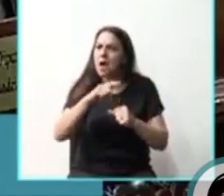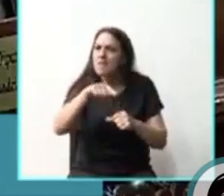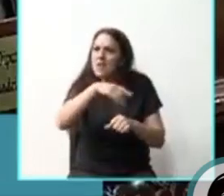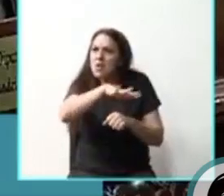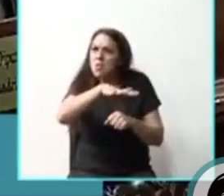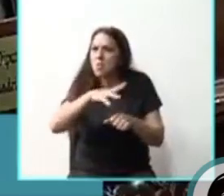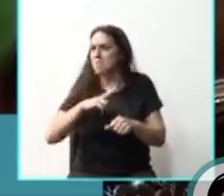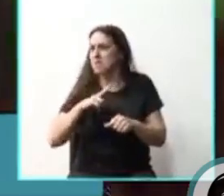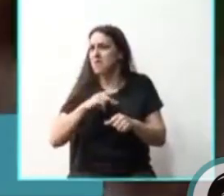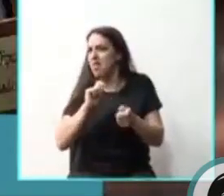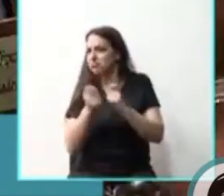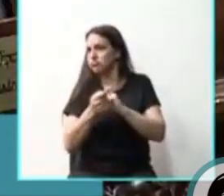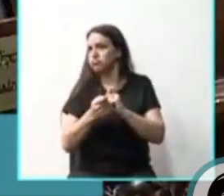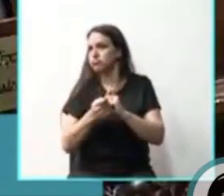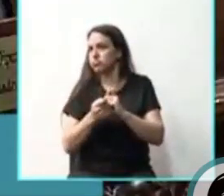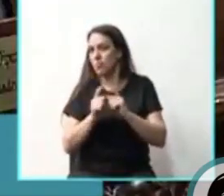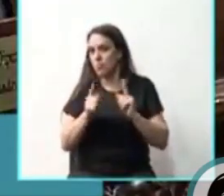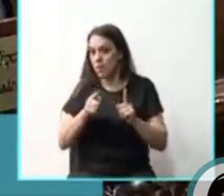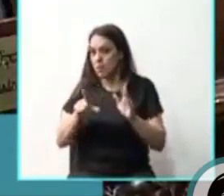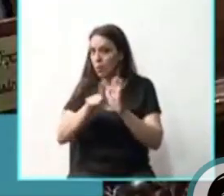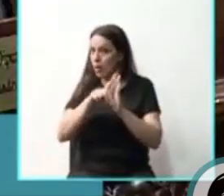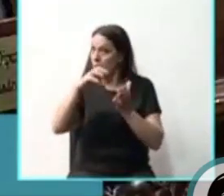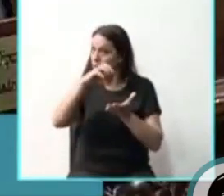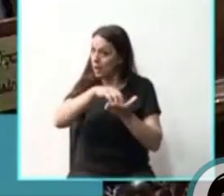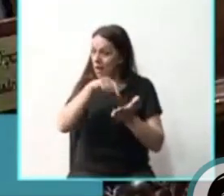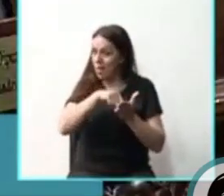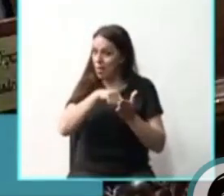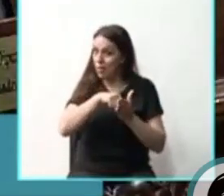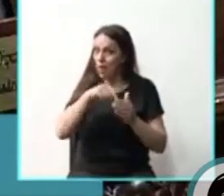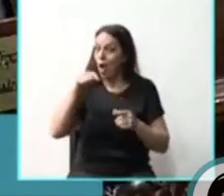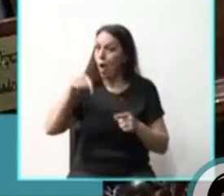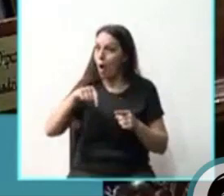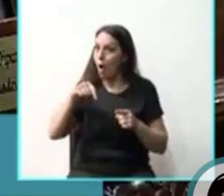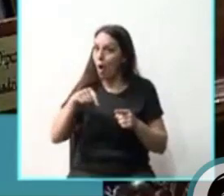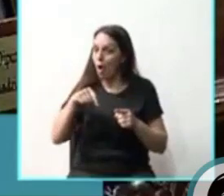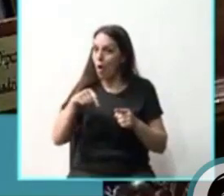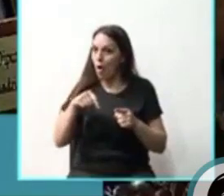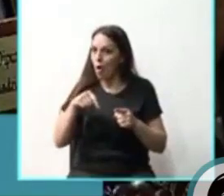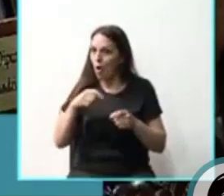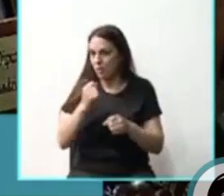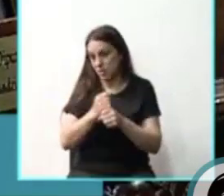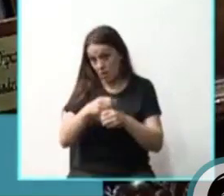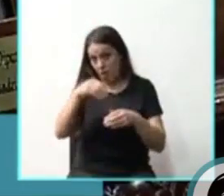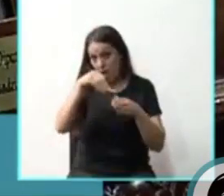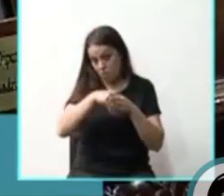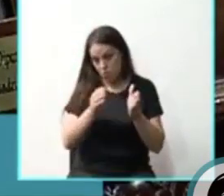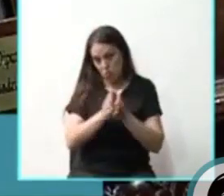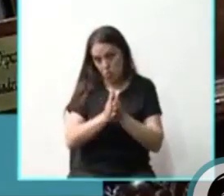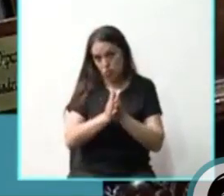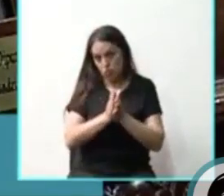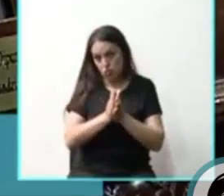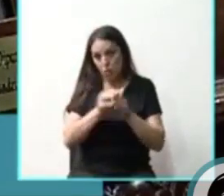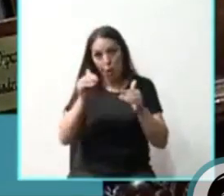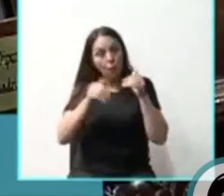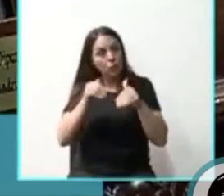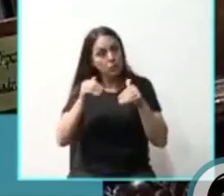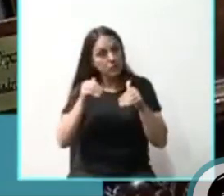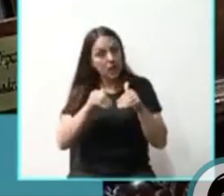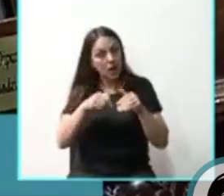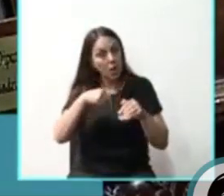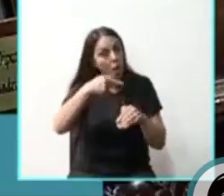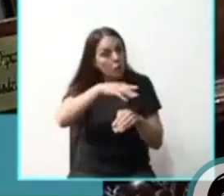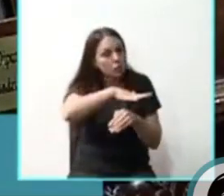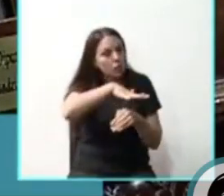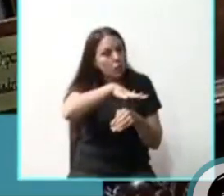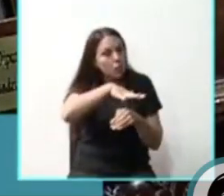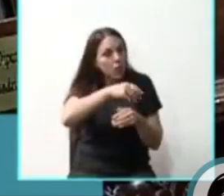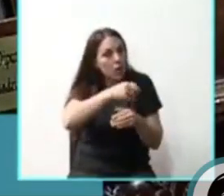legisladores que hoy son parte de esta legislatura votaron otra entrega de tierras